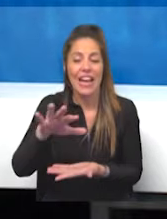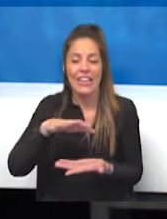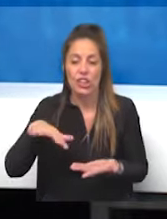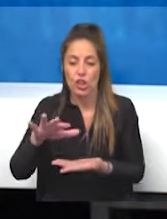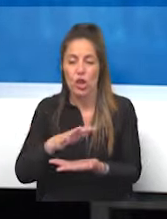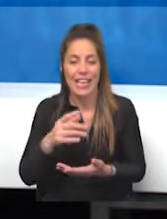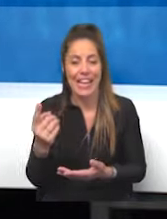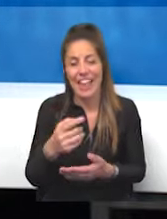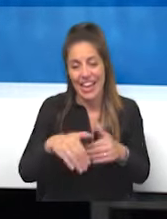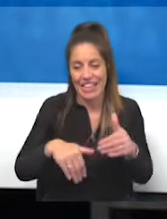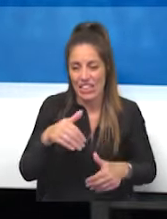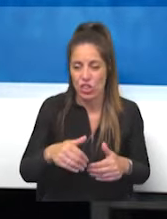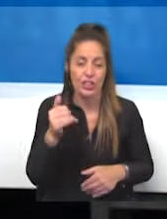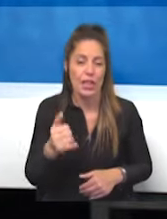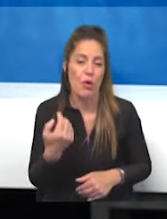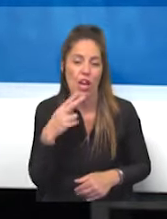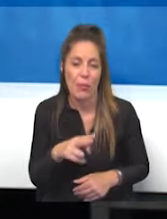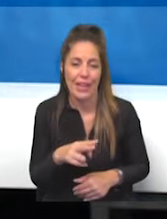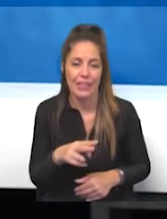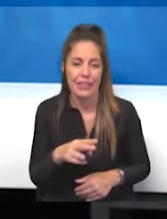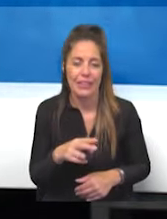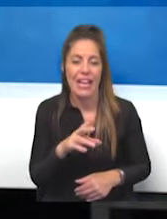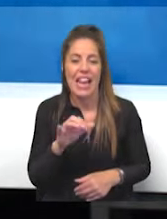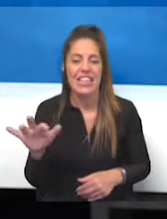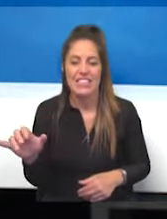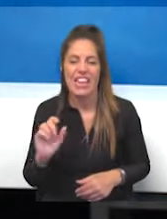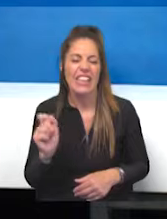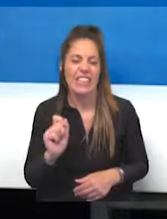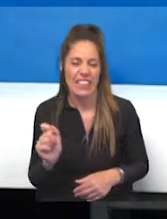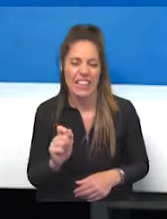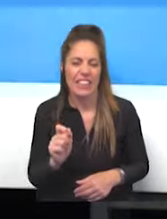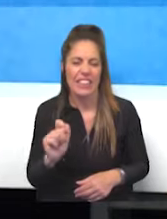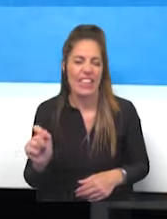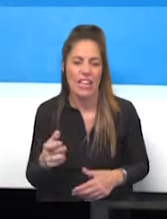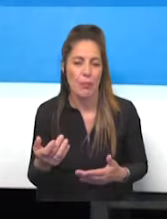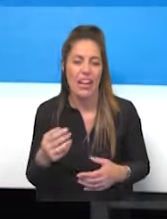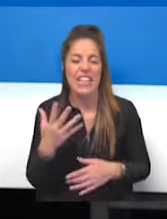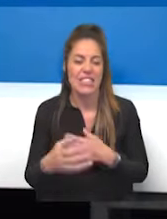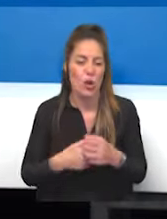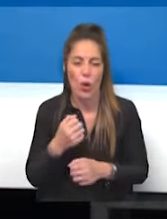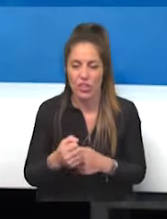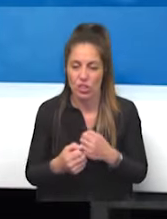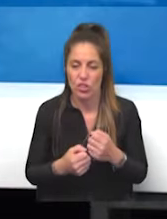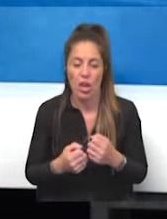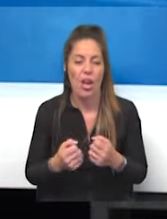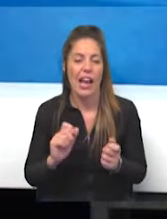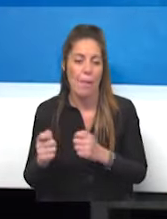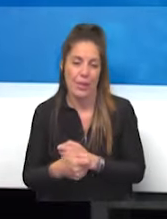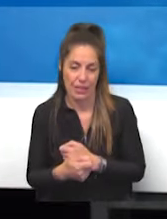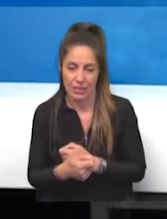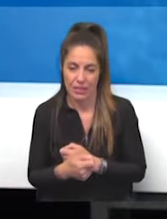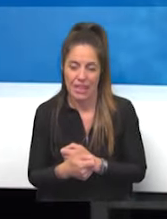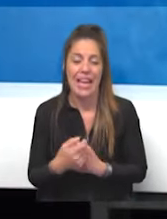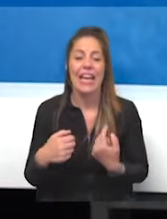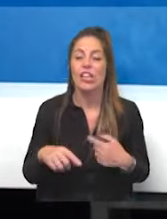en cada elección que hay tenemos que ver a ver la sigla A quién pertenece o quiénes se unieron porque cada 5 años mutan